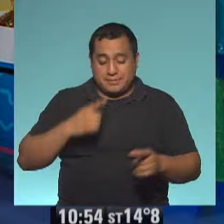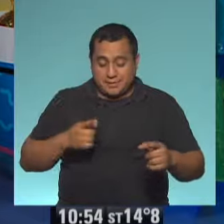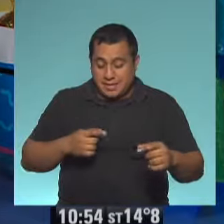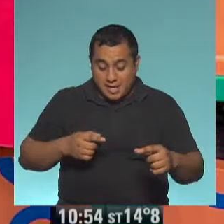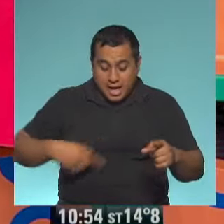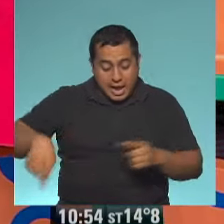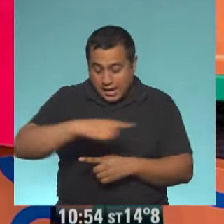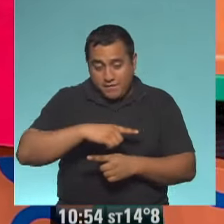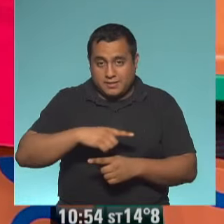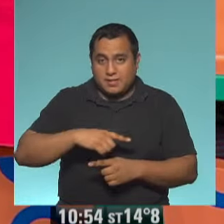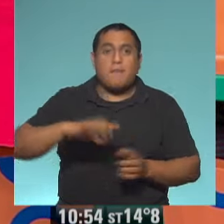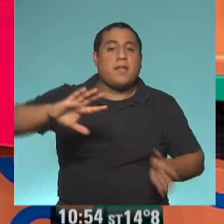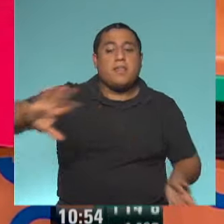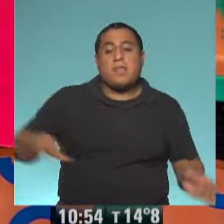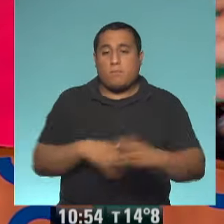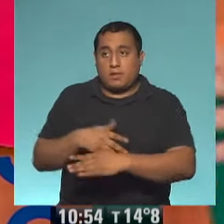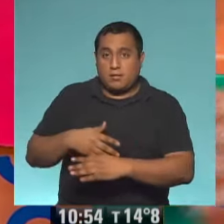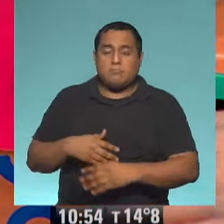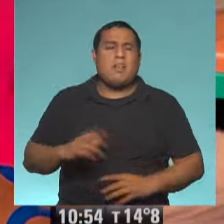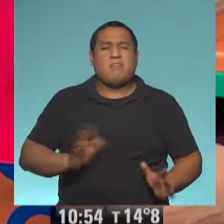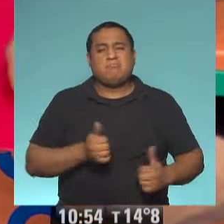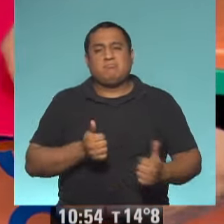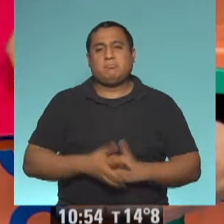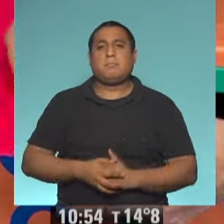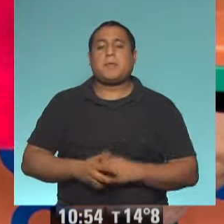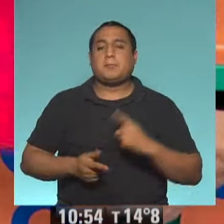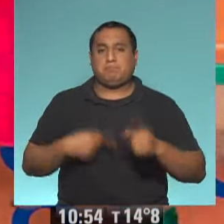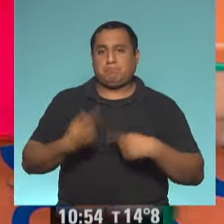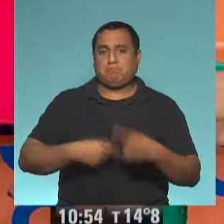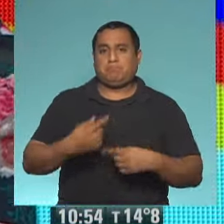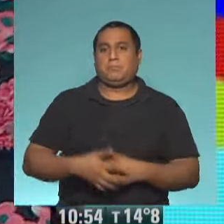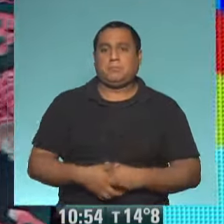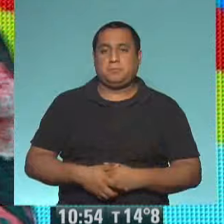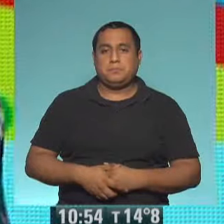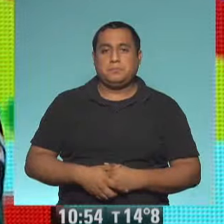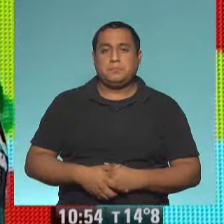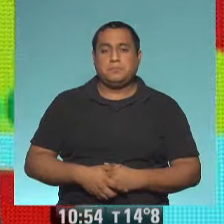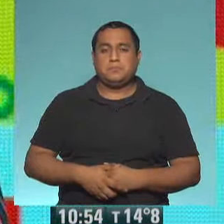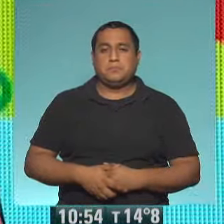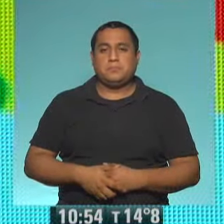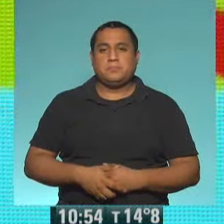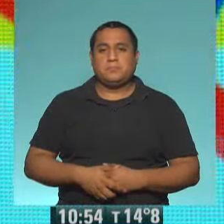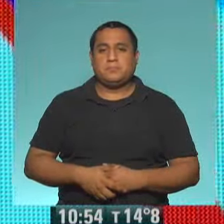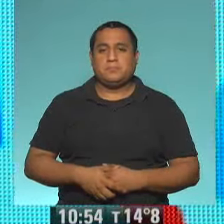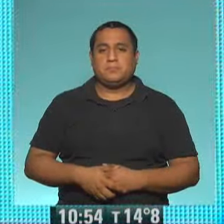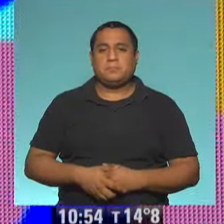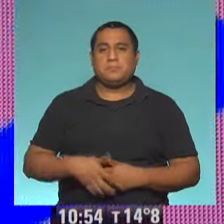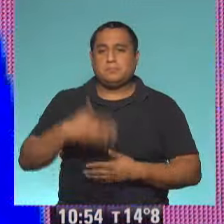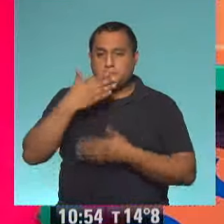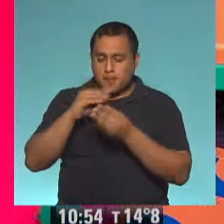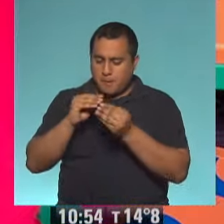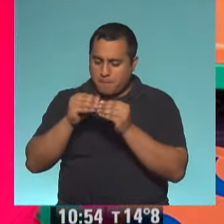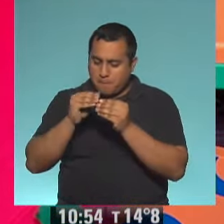letras al revés. Ah, ¿querés que te lo devuelta? Está bien, vamos. Seguimos. Ahí está, yo le estoy poniendo cuartos de